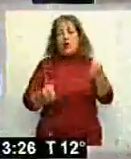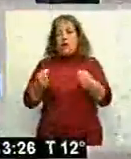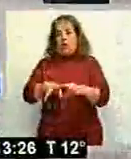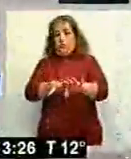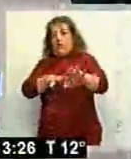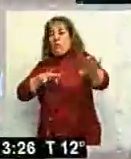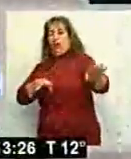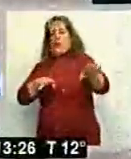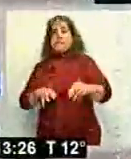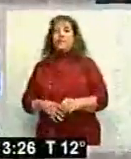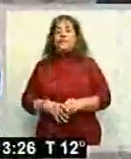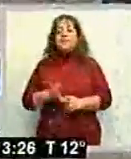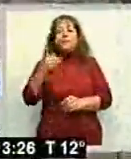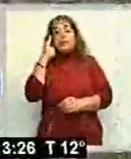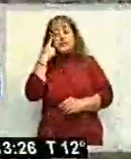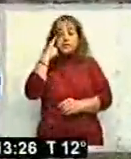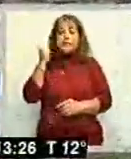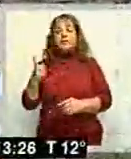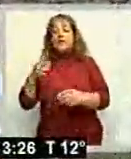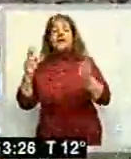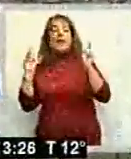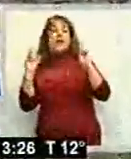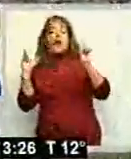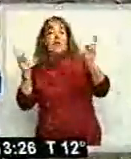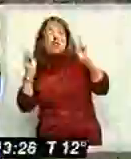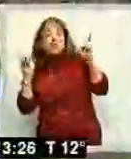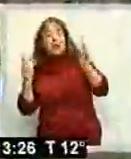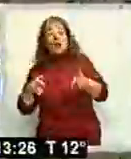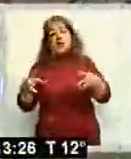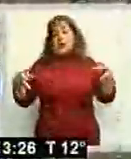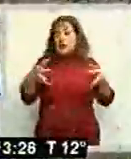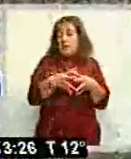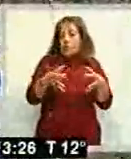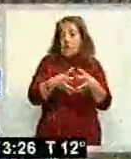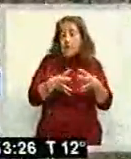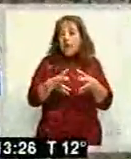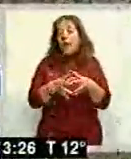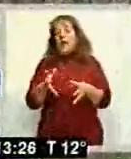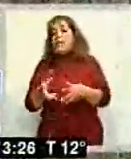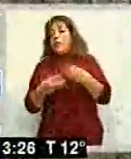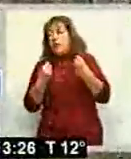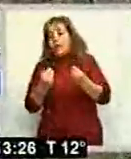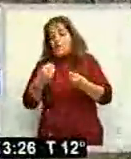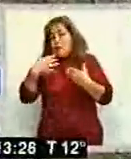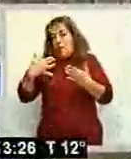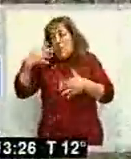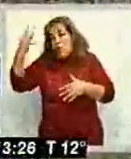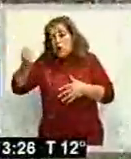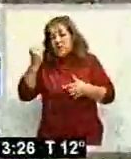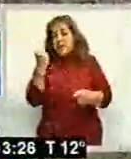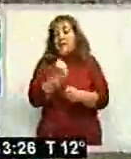Una iniciativa del bloque justicialista que venimos trabajando en equipo a los efectos de lograr el